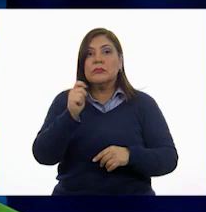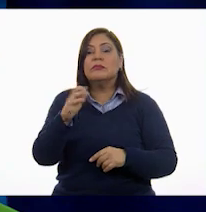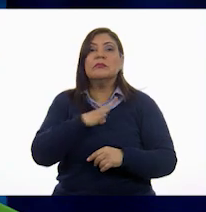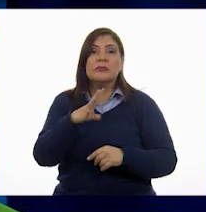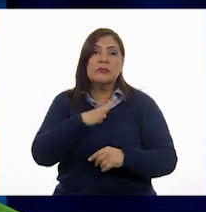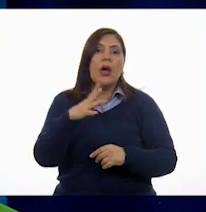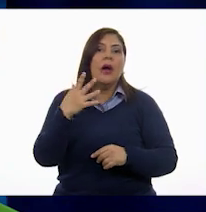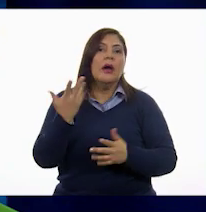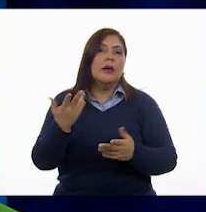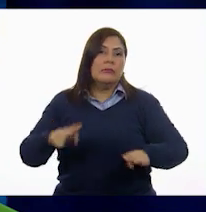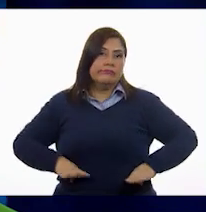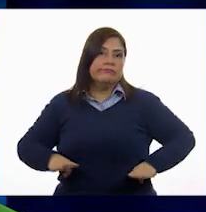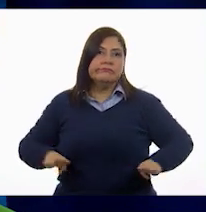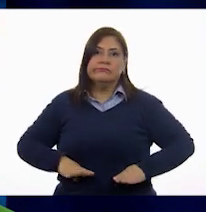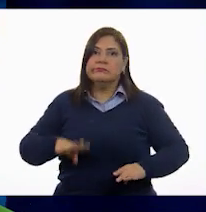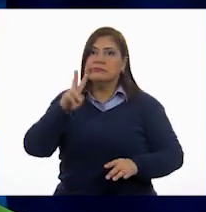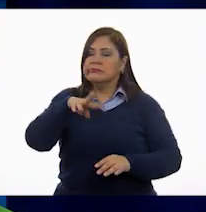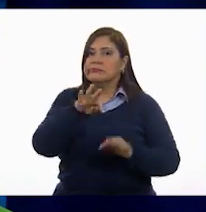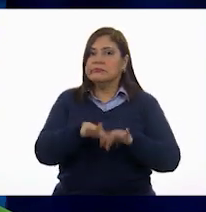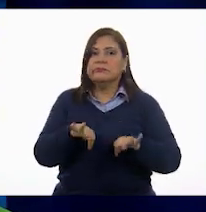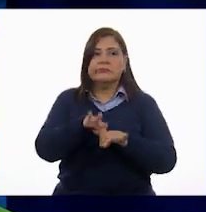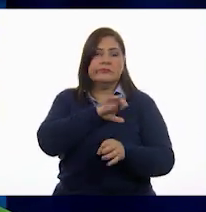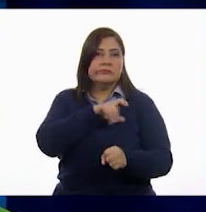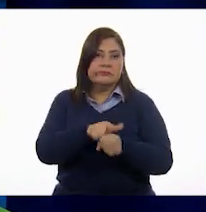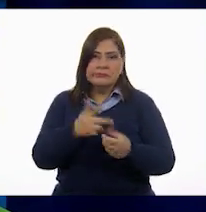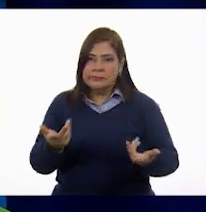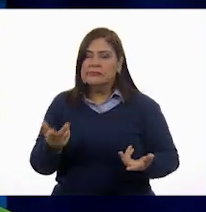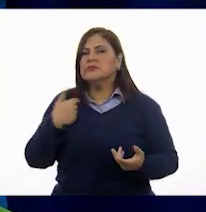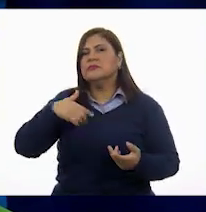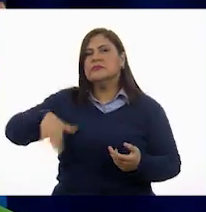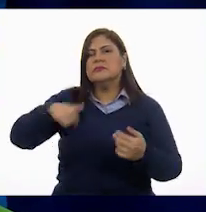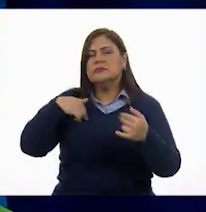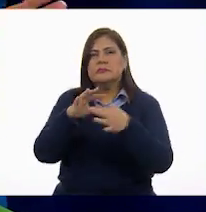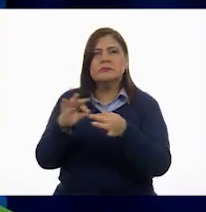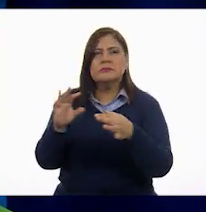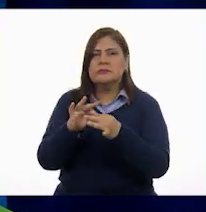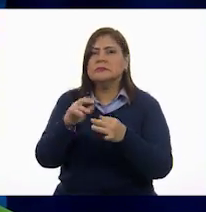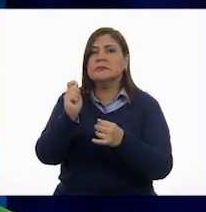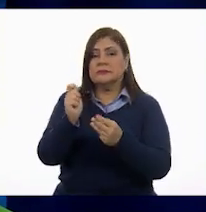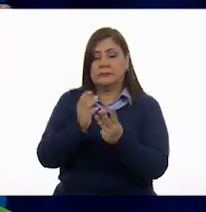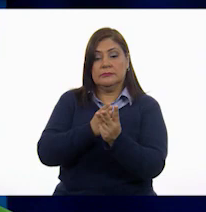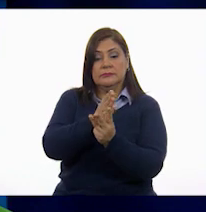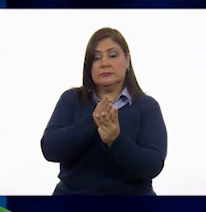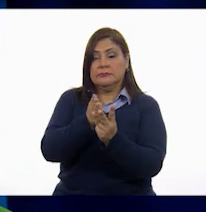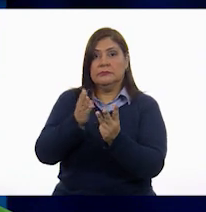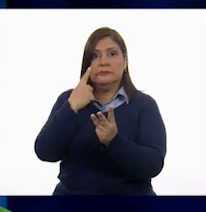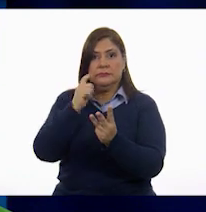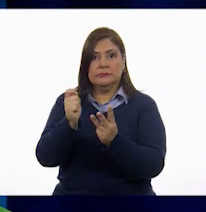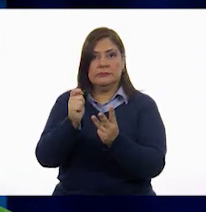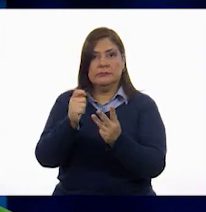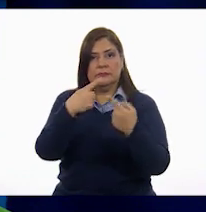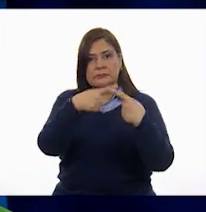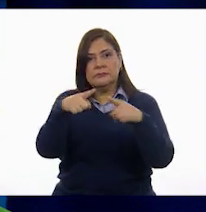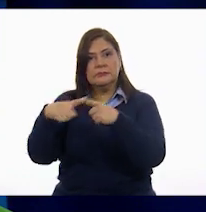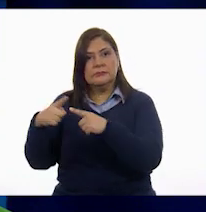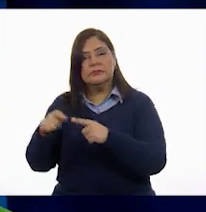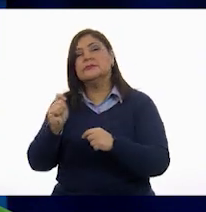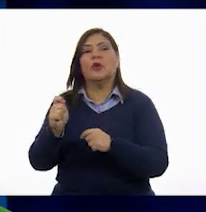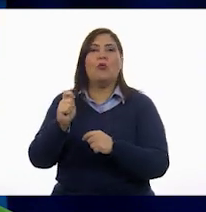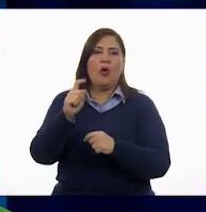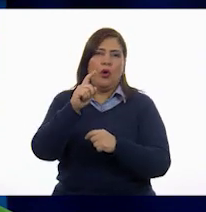su característica muy especial. Uh-huh. Y como lo acabo de decir, estas tres formas de